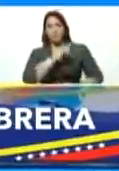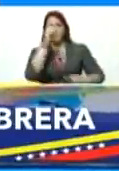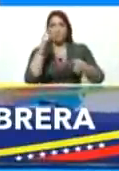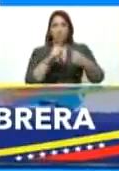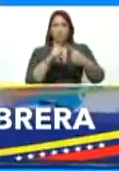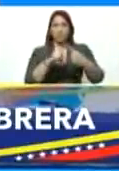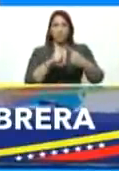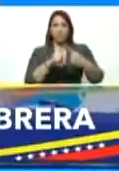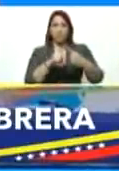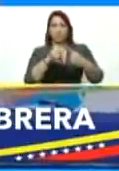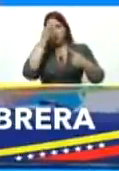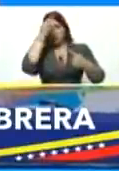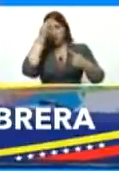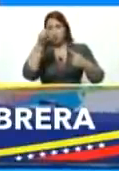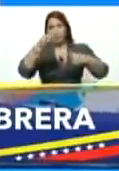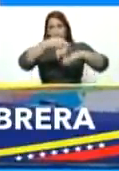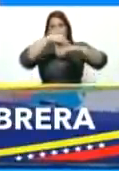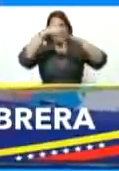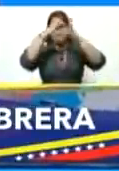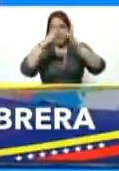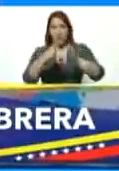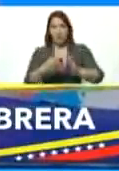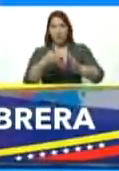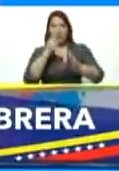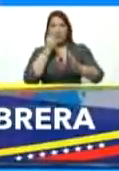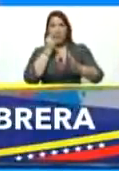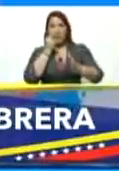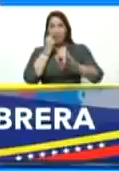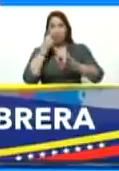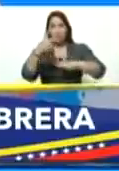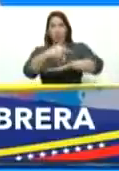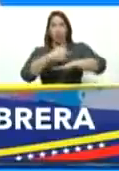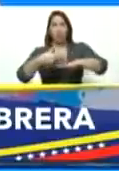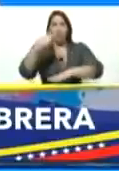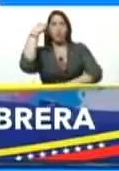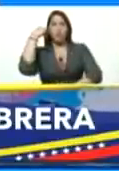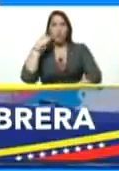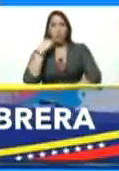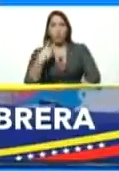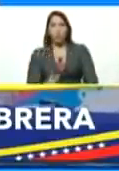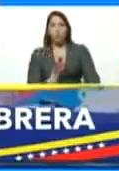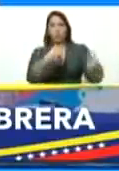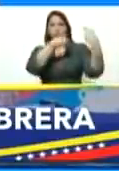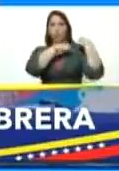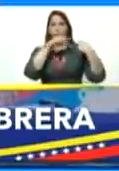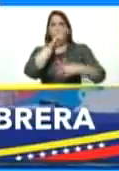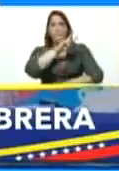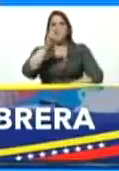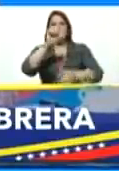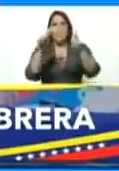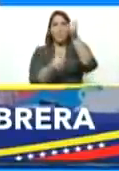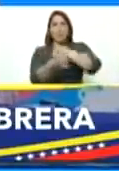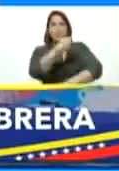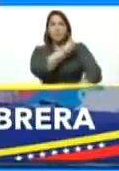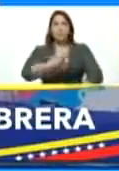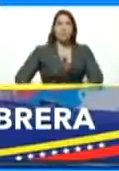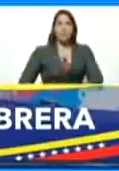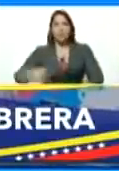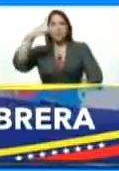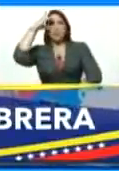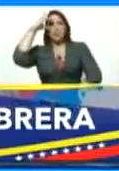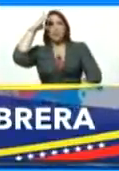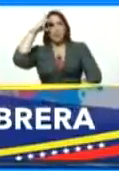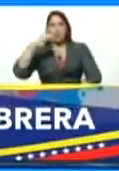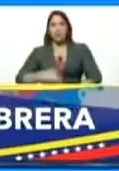el consejo de ministros en plenos del gobierno bolivariano encabezado por la vicepresidenta ejecutiva del pse y